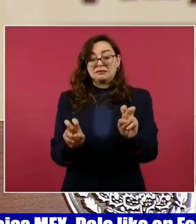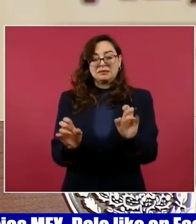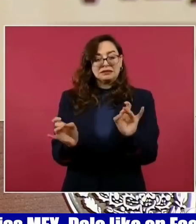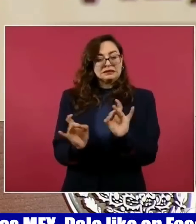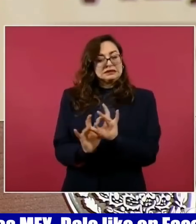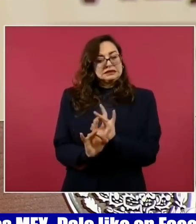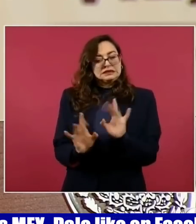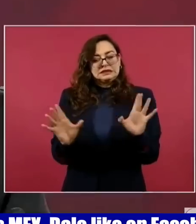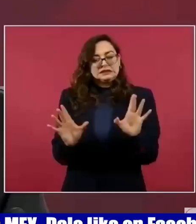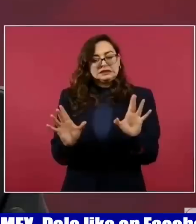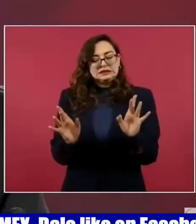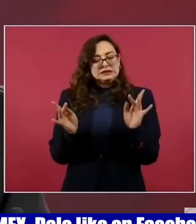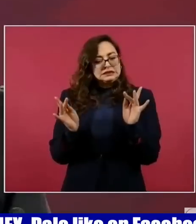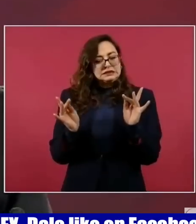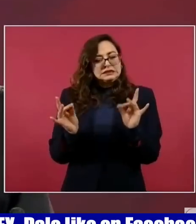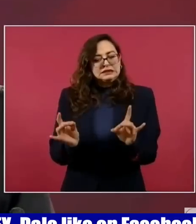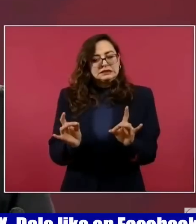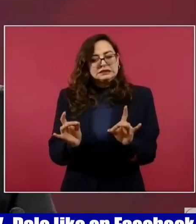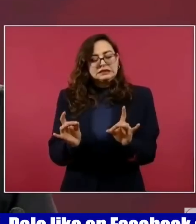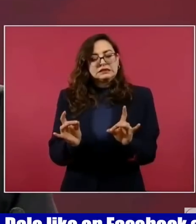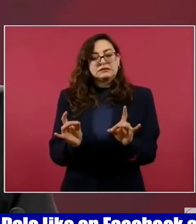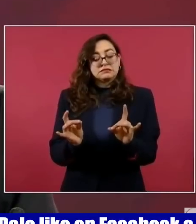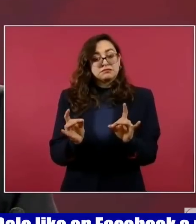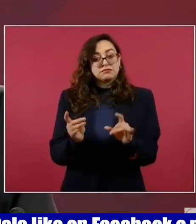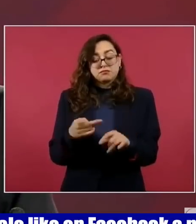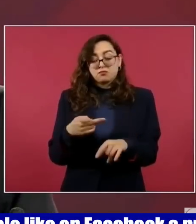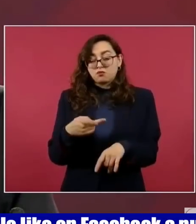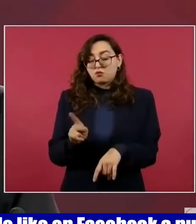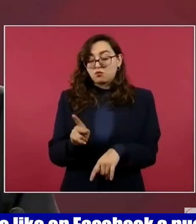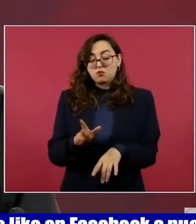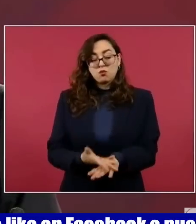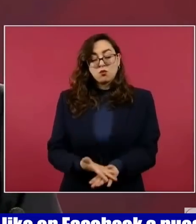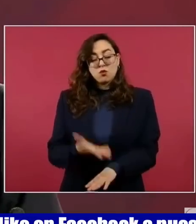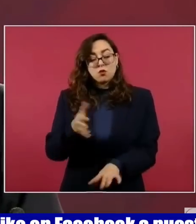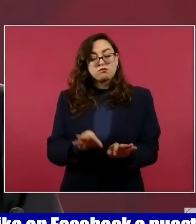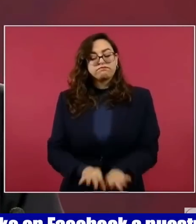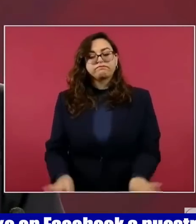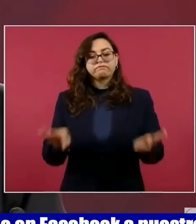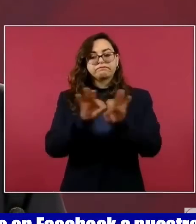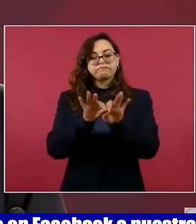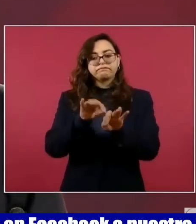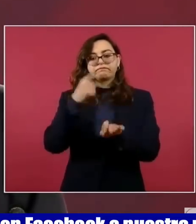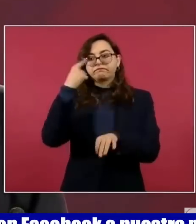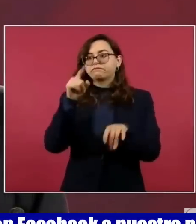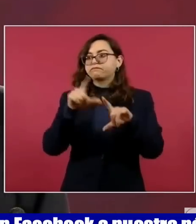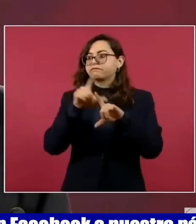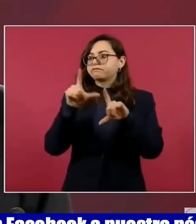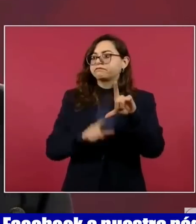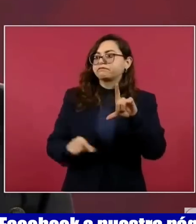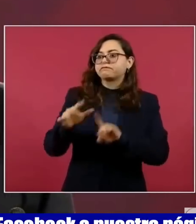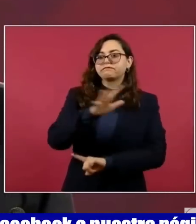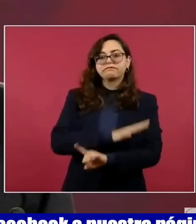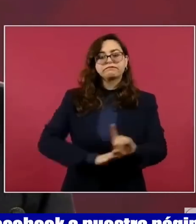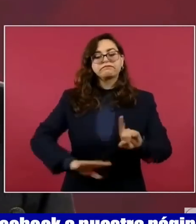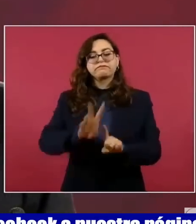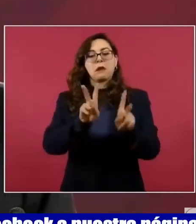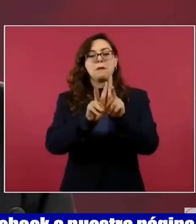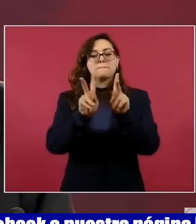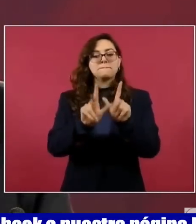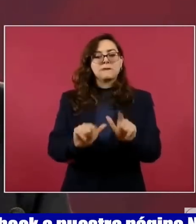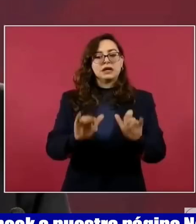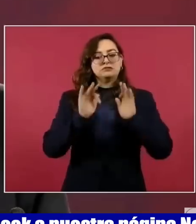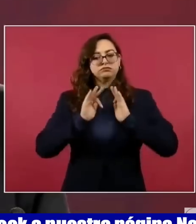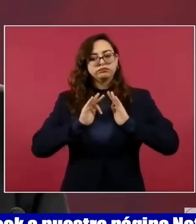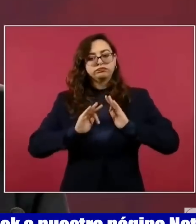interesante pues insistió, regresó al tema de Yasmín Esquivel, insistió en que, porque lo interrumpió